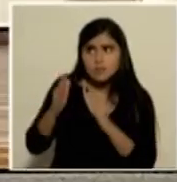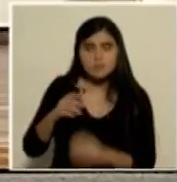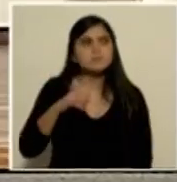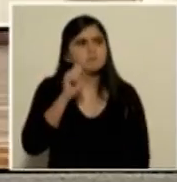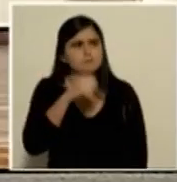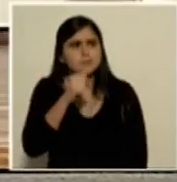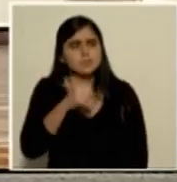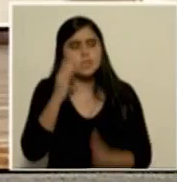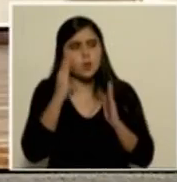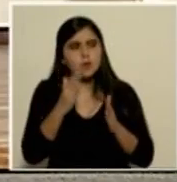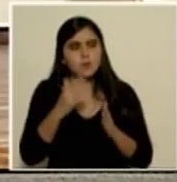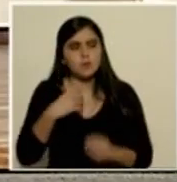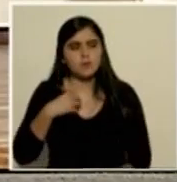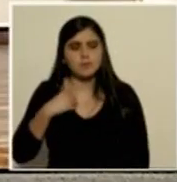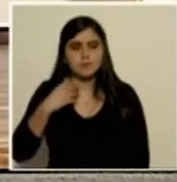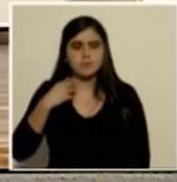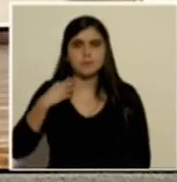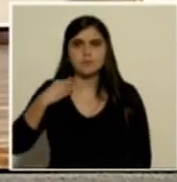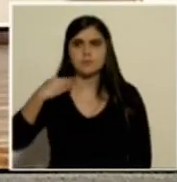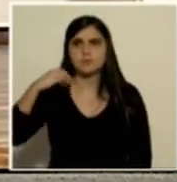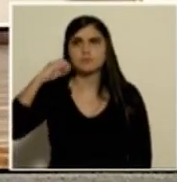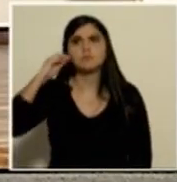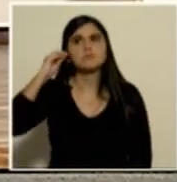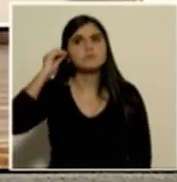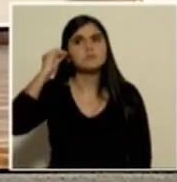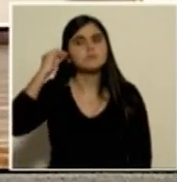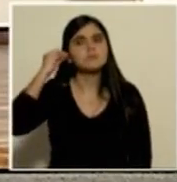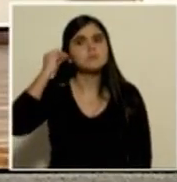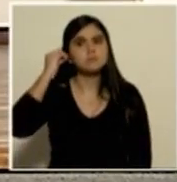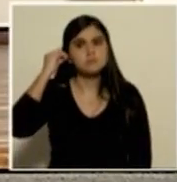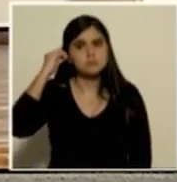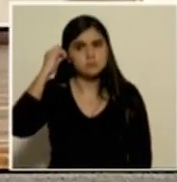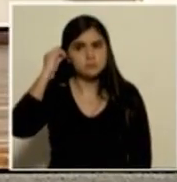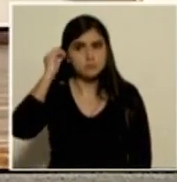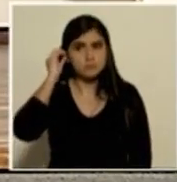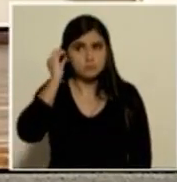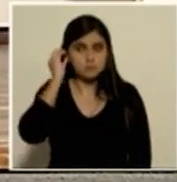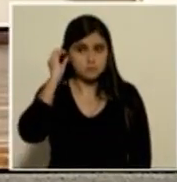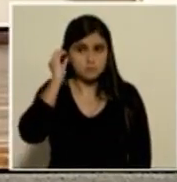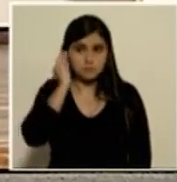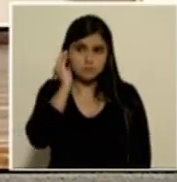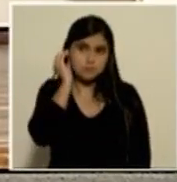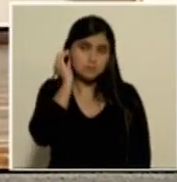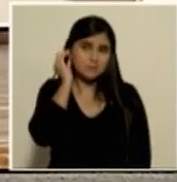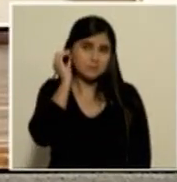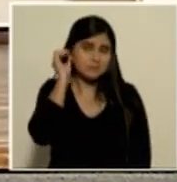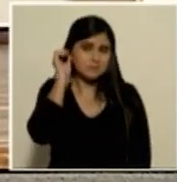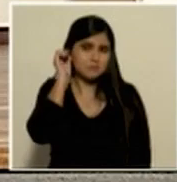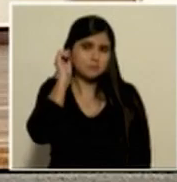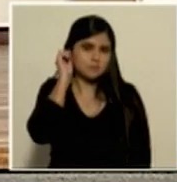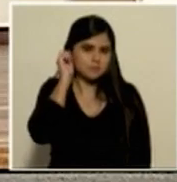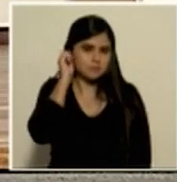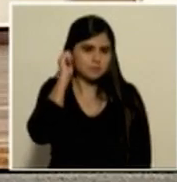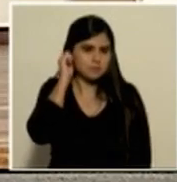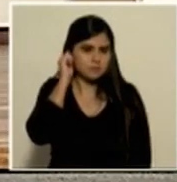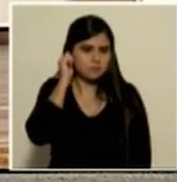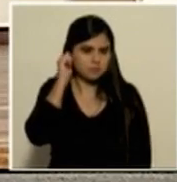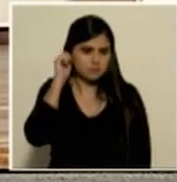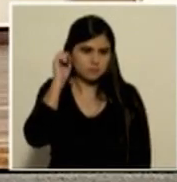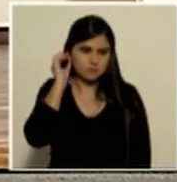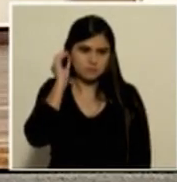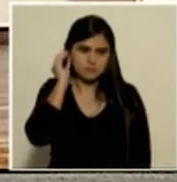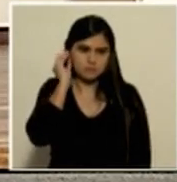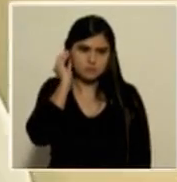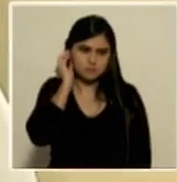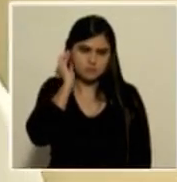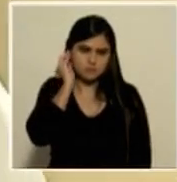Pilar Garrido, si quería precisar sobre la carta y estas excepciones que consultaba Charo. Gracias. Estoy